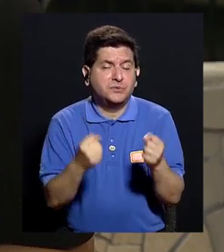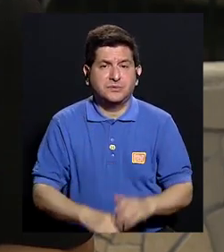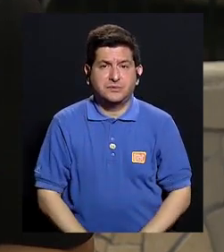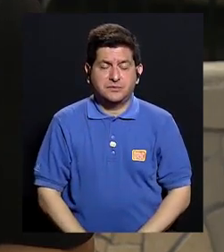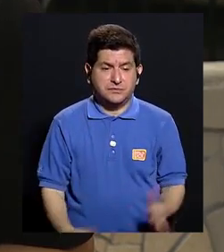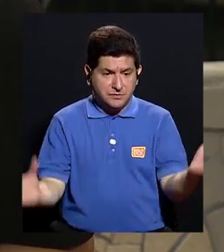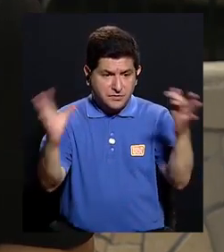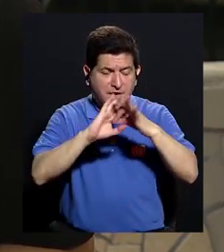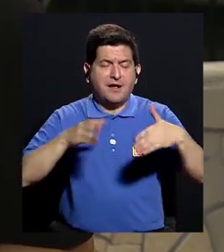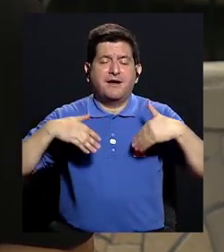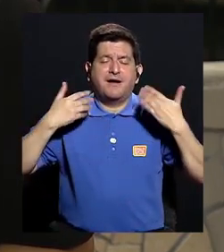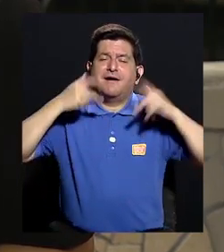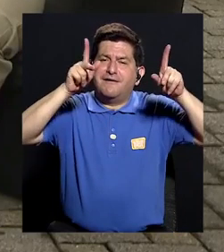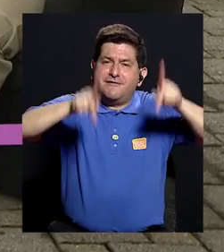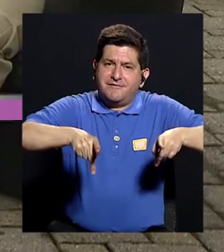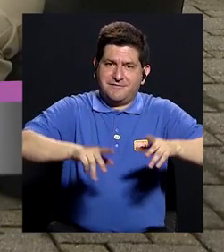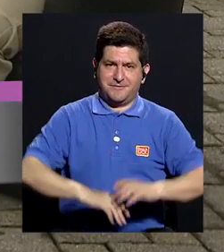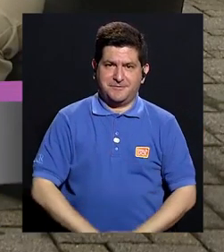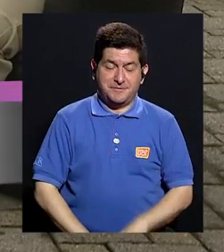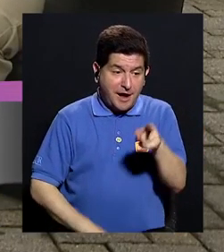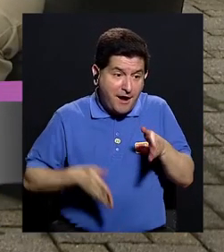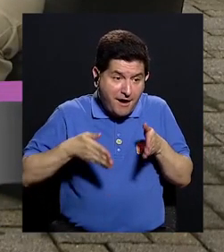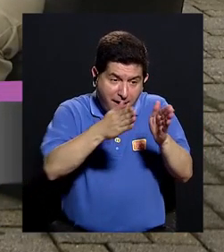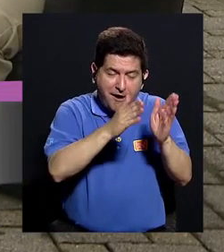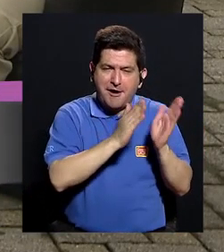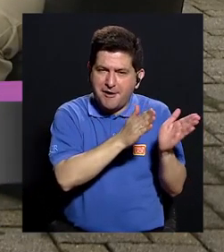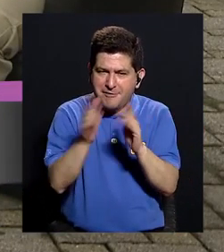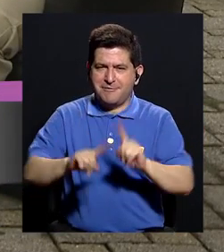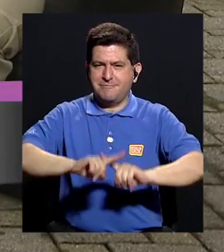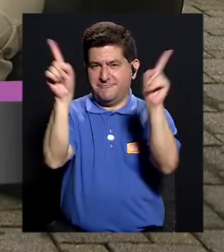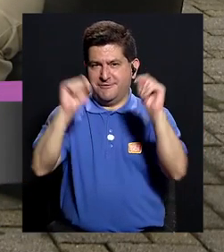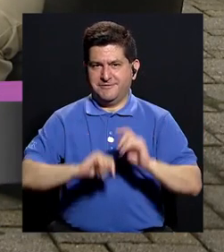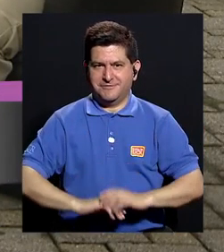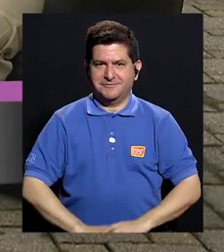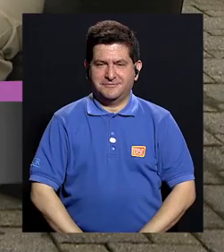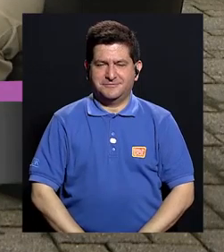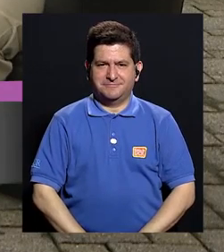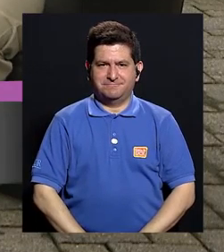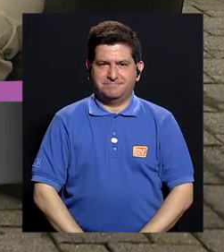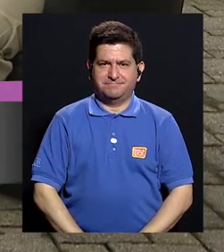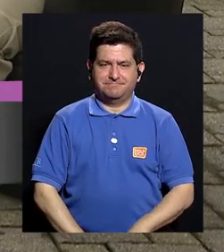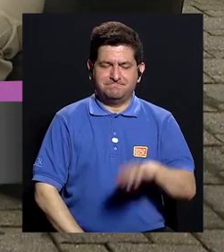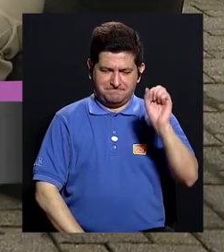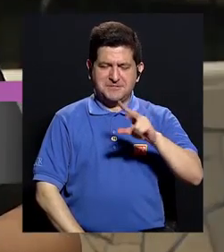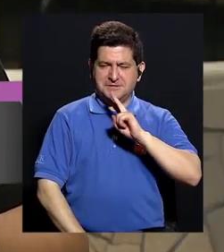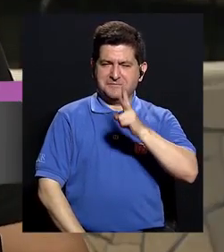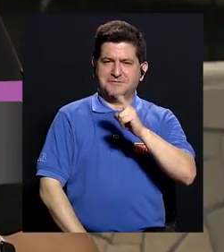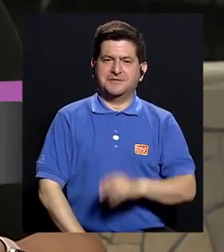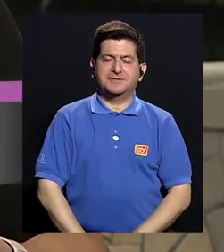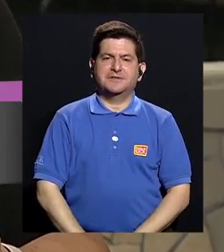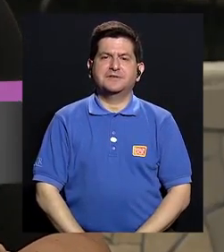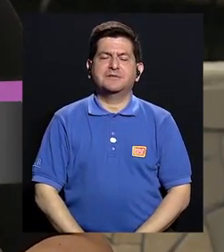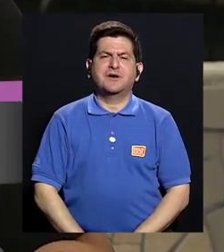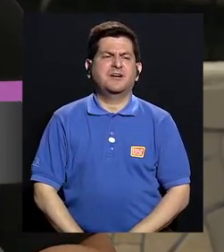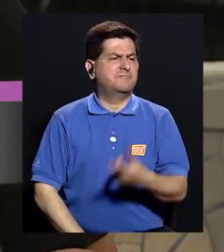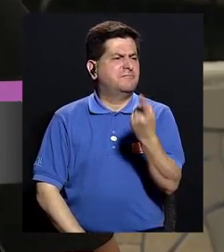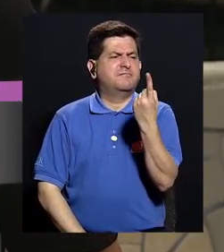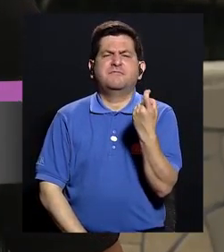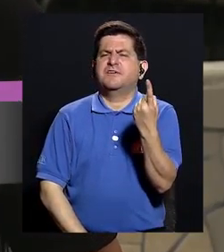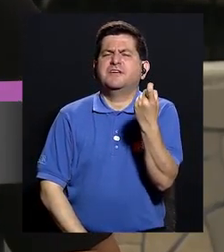porque tiene que ver con la alegría de la gente esa calle va a ser planeada de otra forma definitivamente que sí Eda ¿qué hace